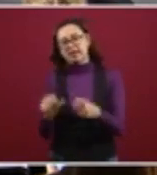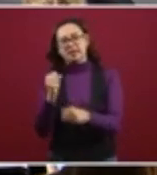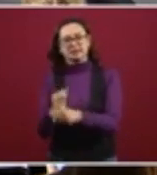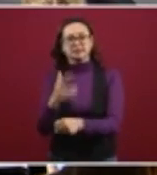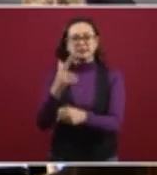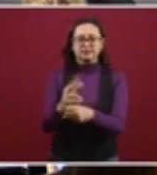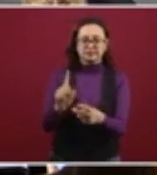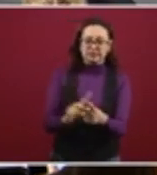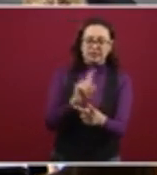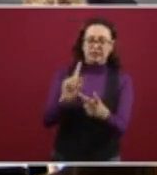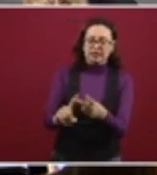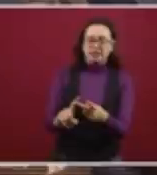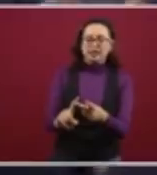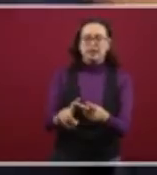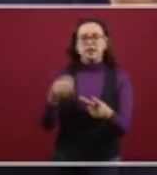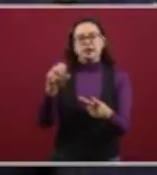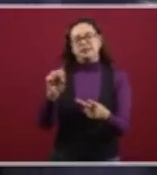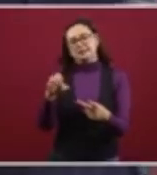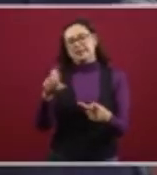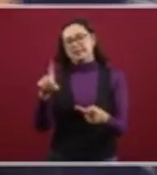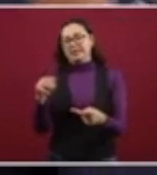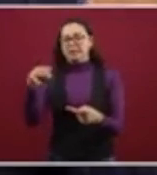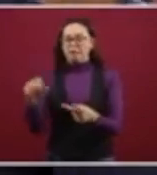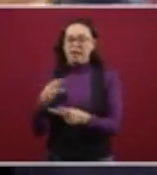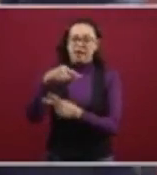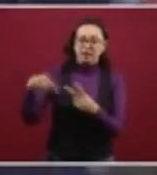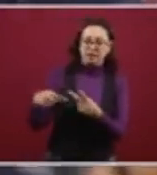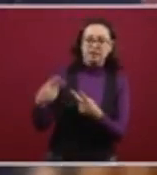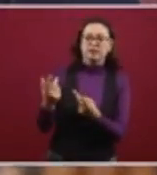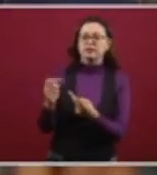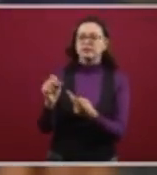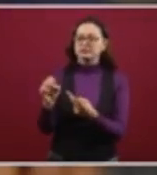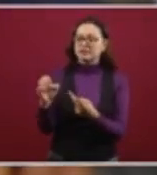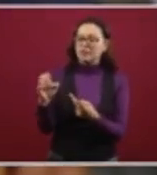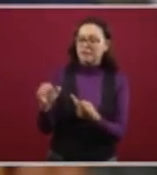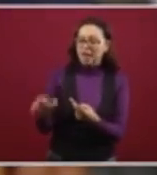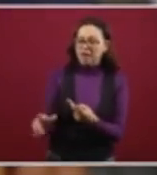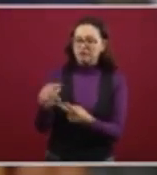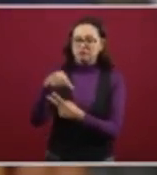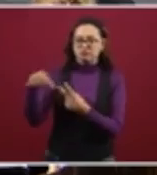el almirante Ojeda, están recorriendo el país